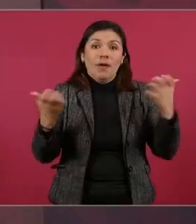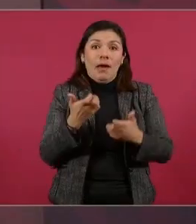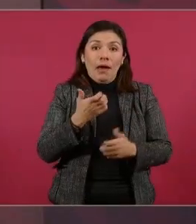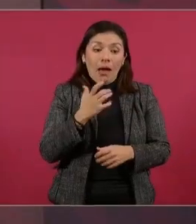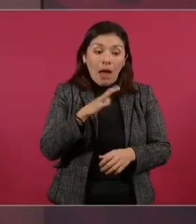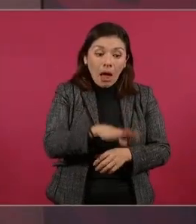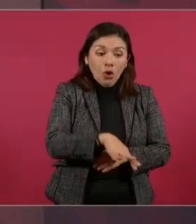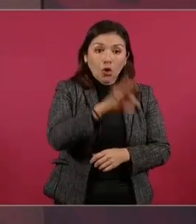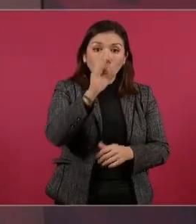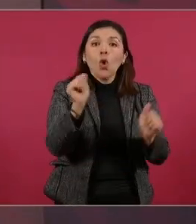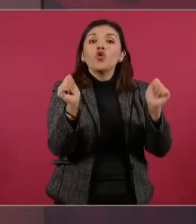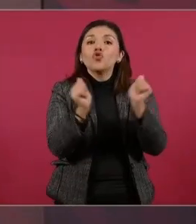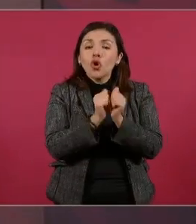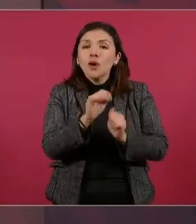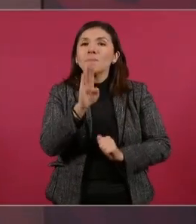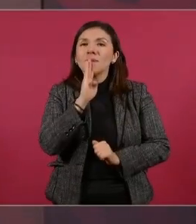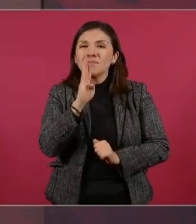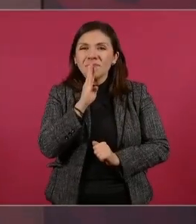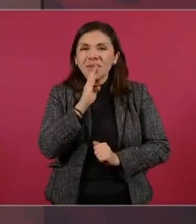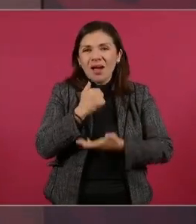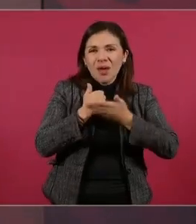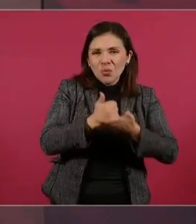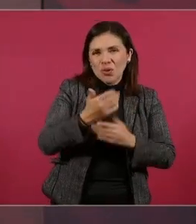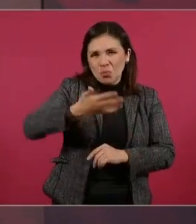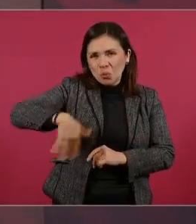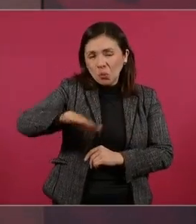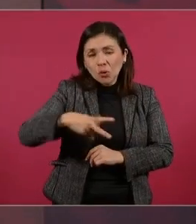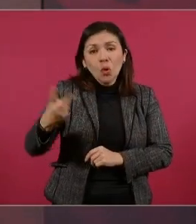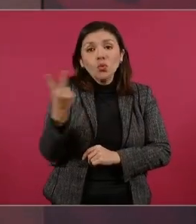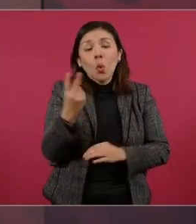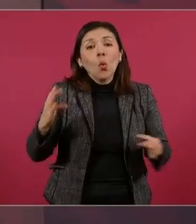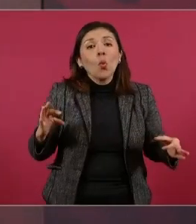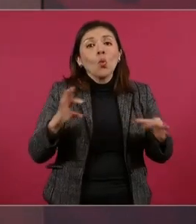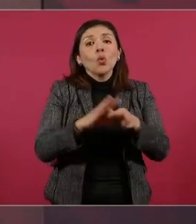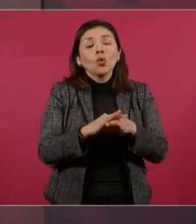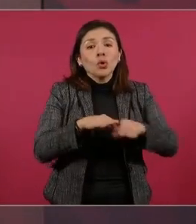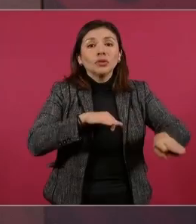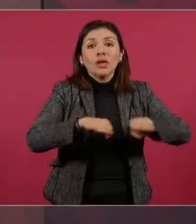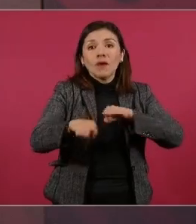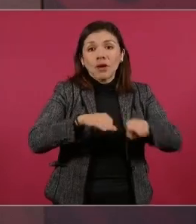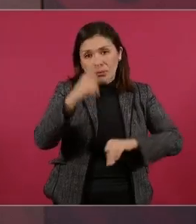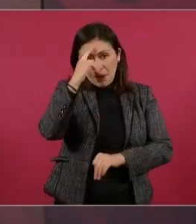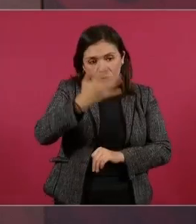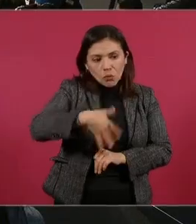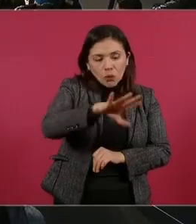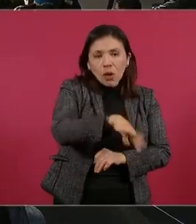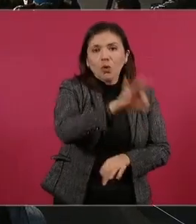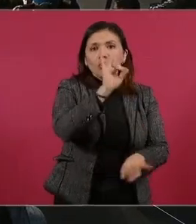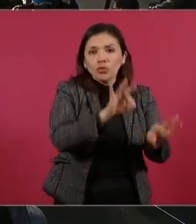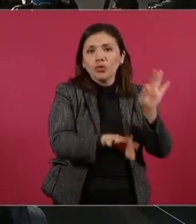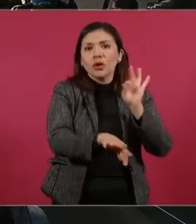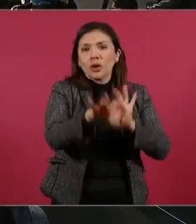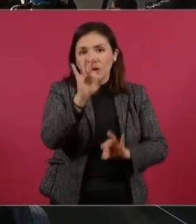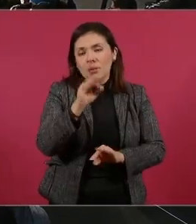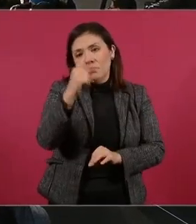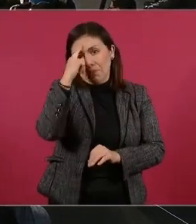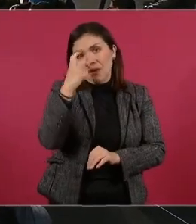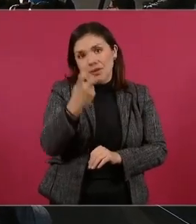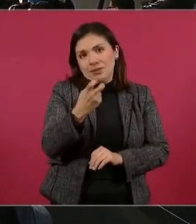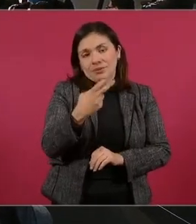encontró con las madres buscadoras de manera conjunta están trabajando con ese